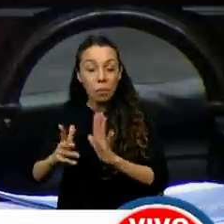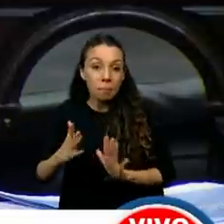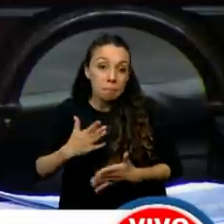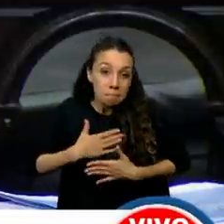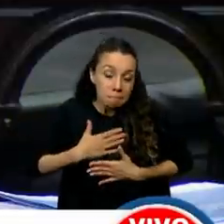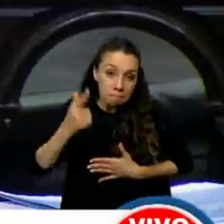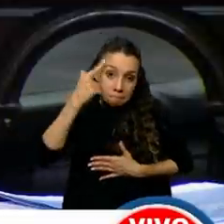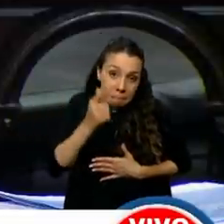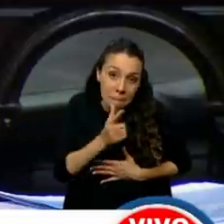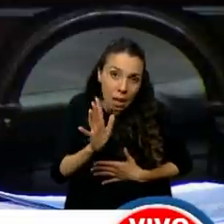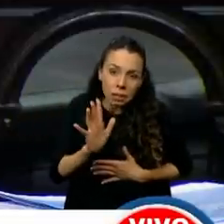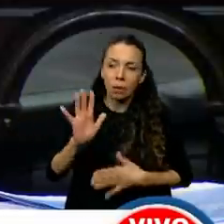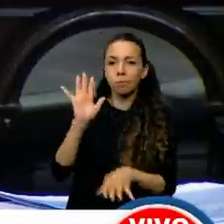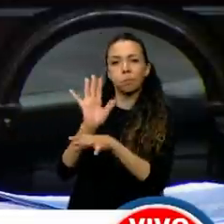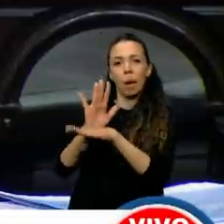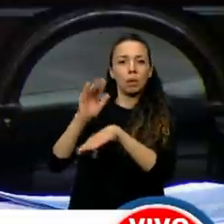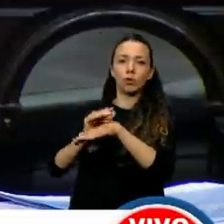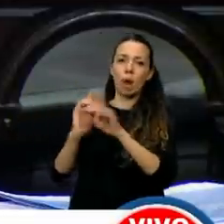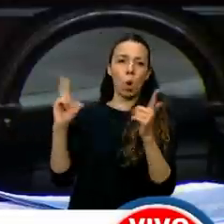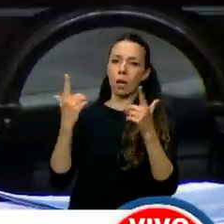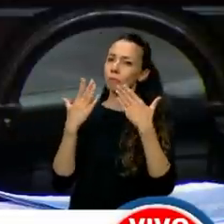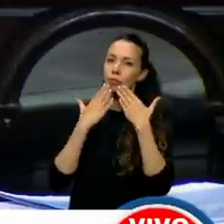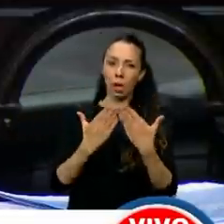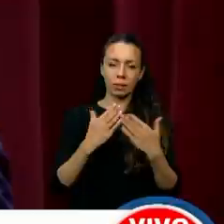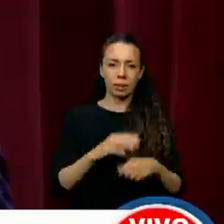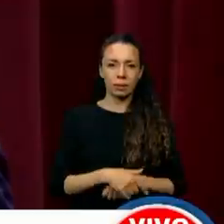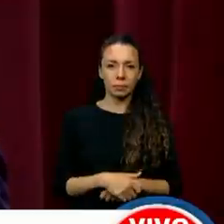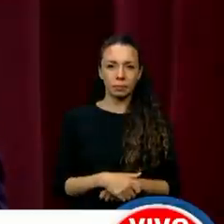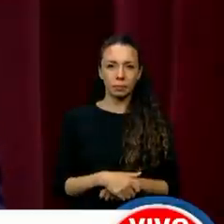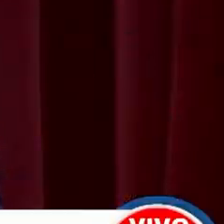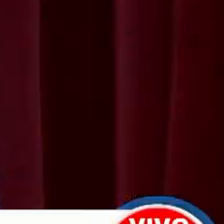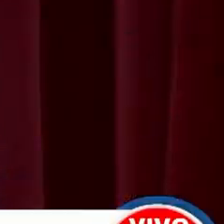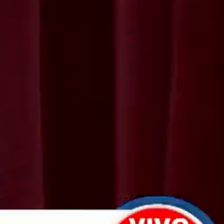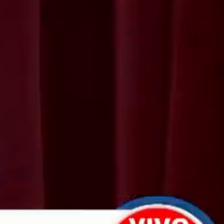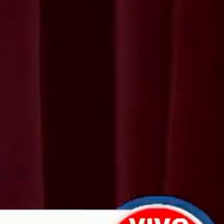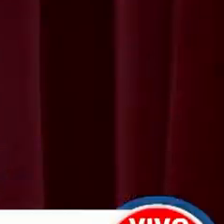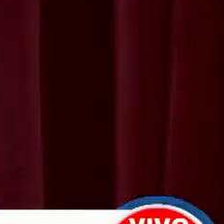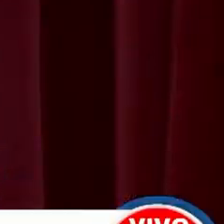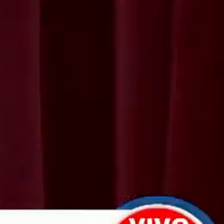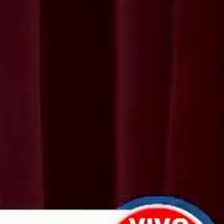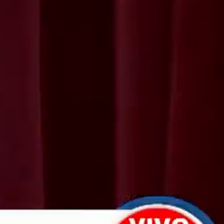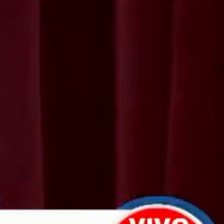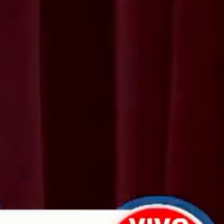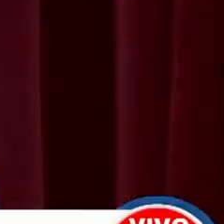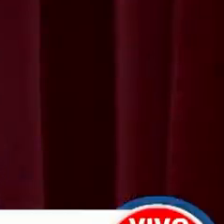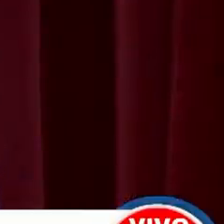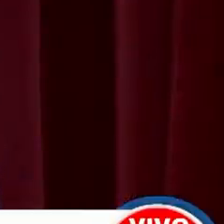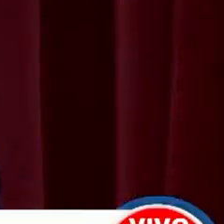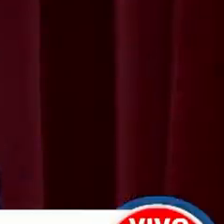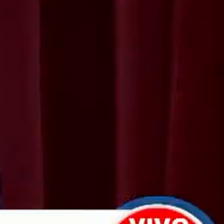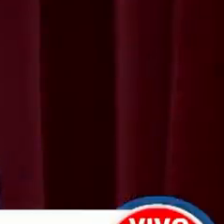absolutamente irresponsable gracias señor presidente gracias diputado base